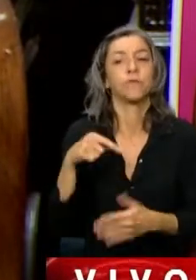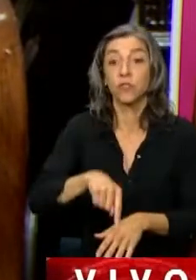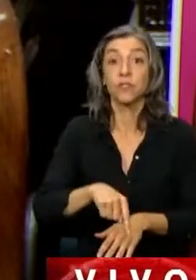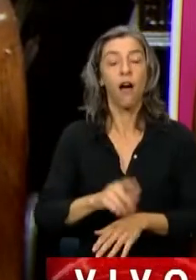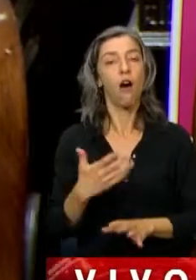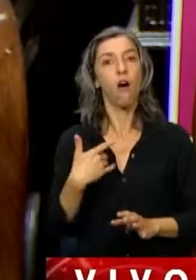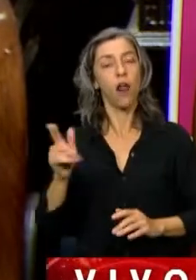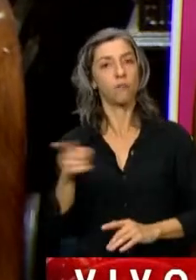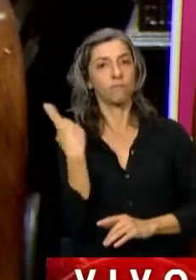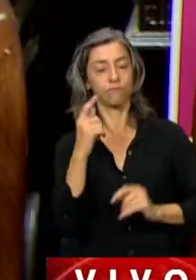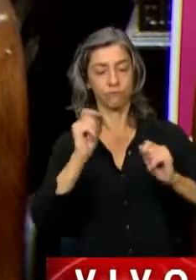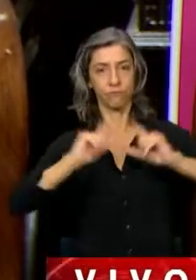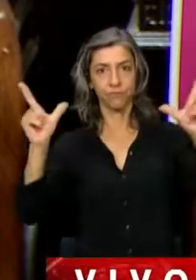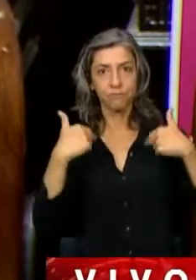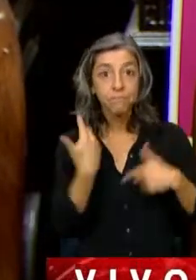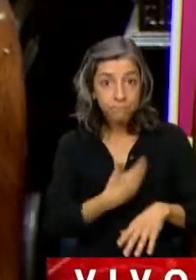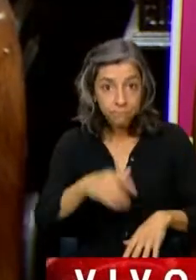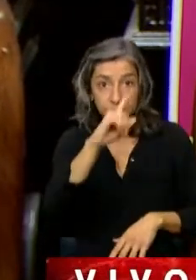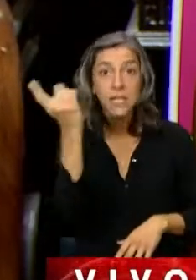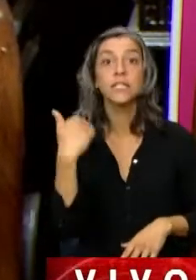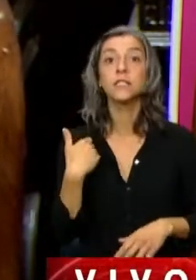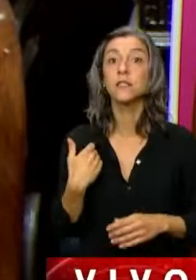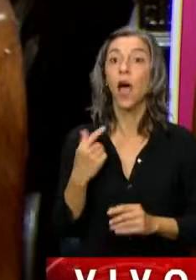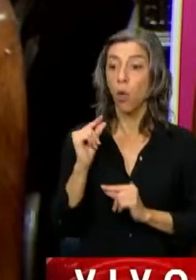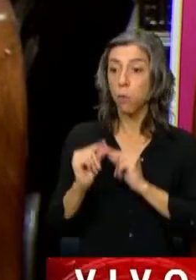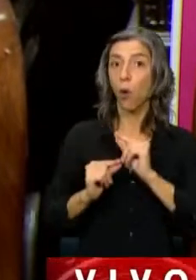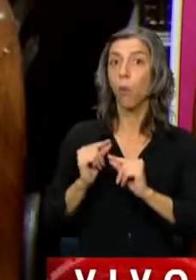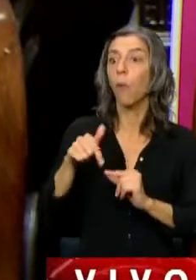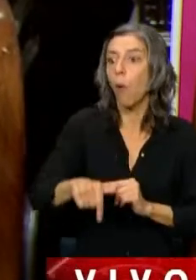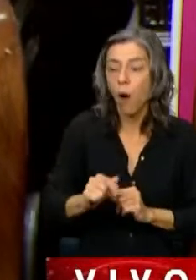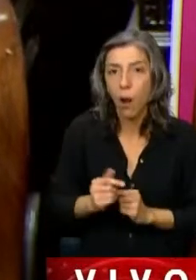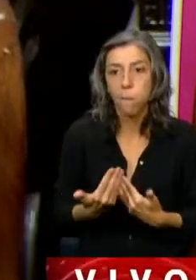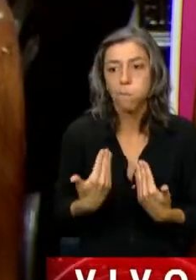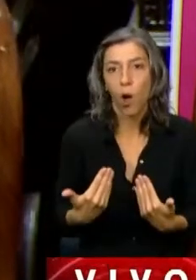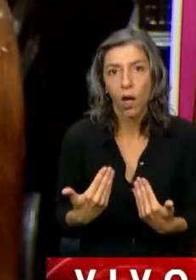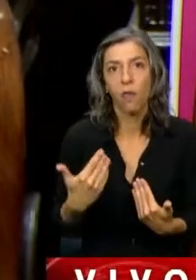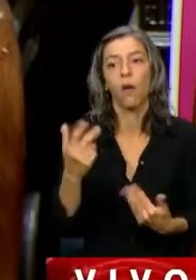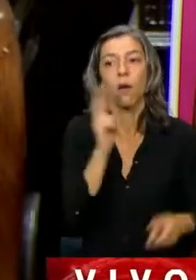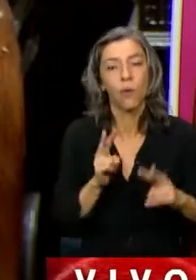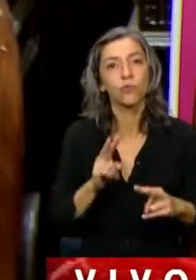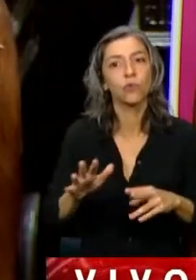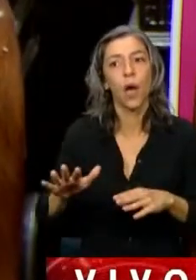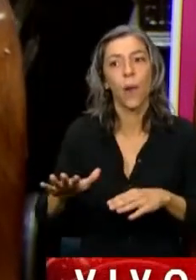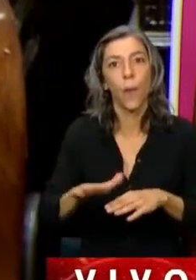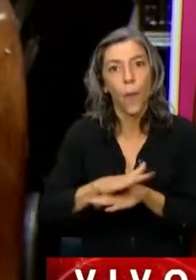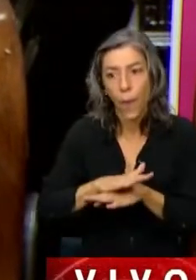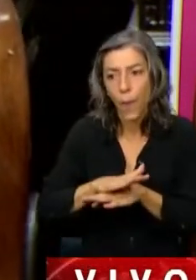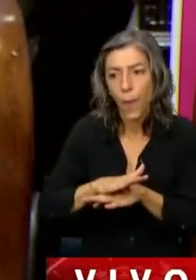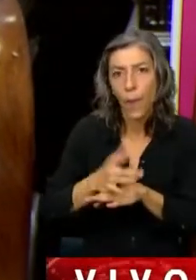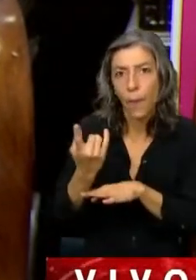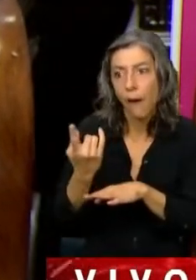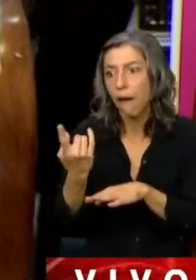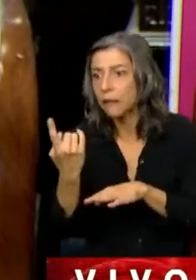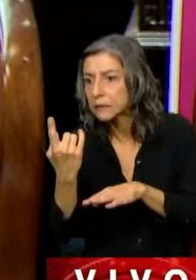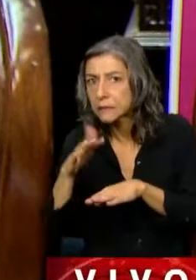atención, de cómo el Estado va recuperando la capacidad de planificar y resolver problemas estructurales de la Argentina. Bueno, capaz, a lo